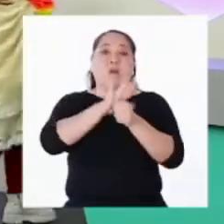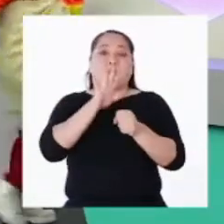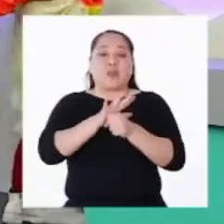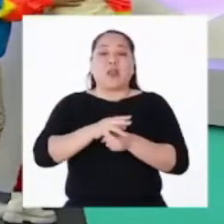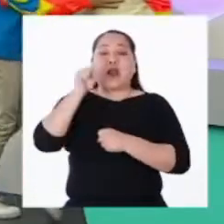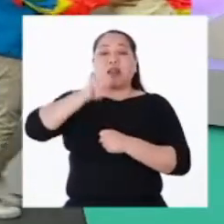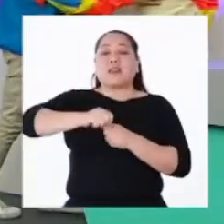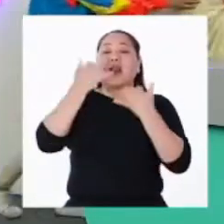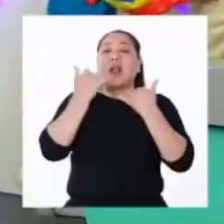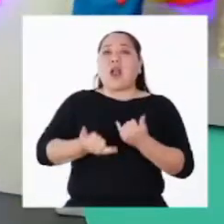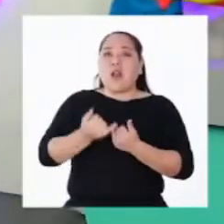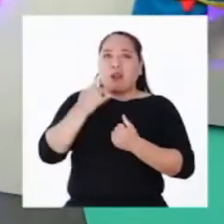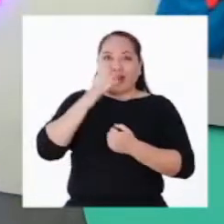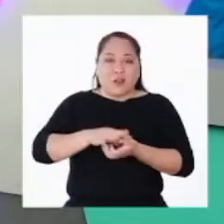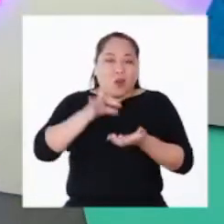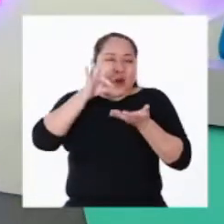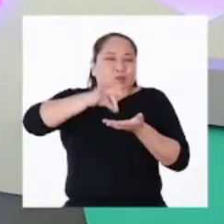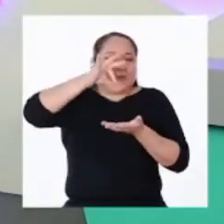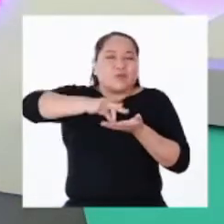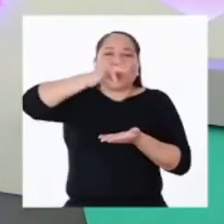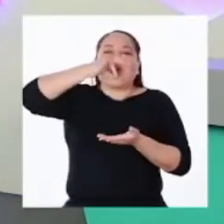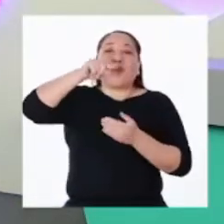Sí.